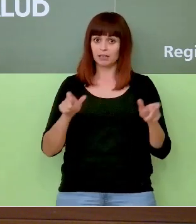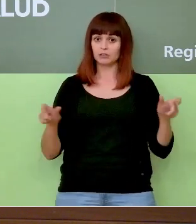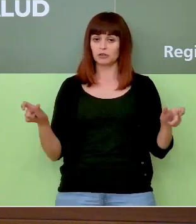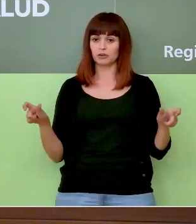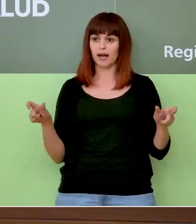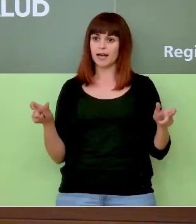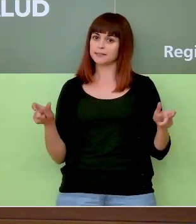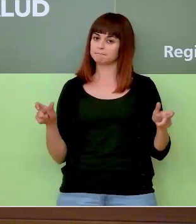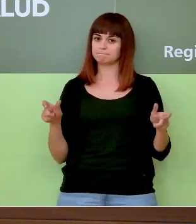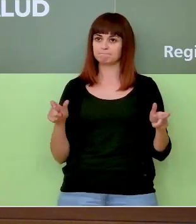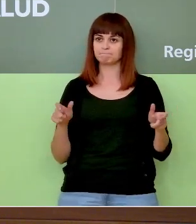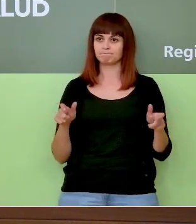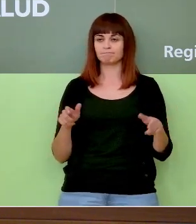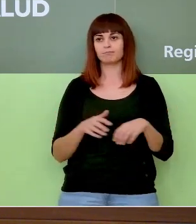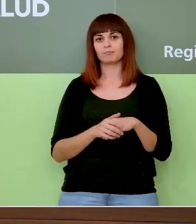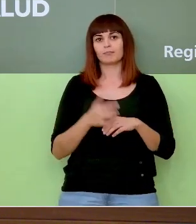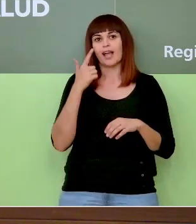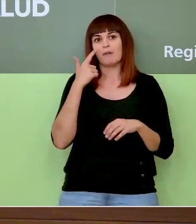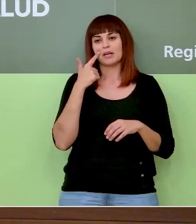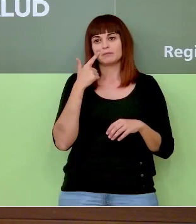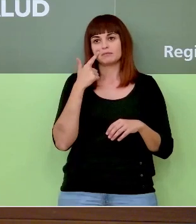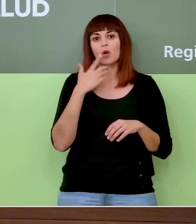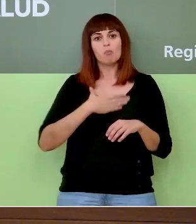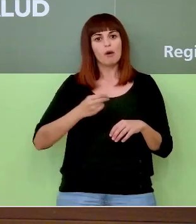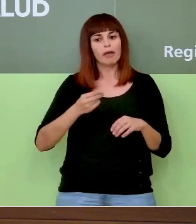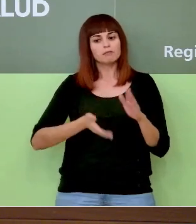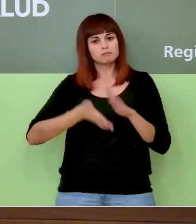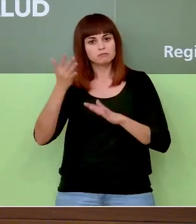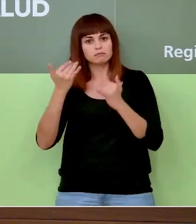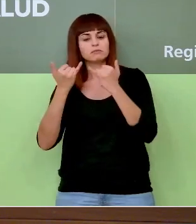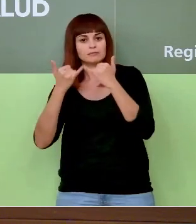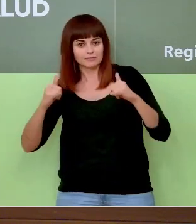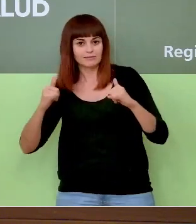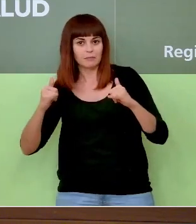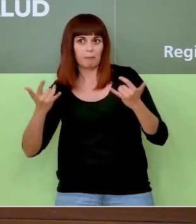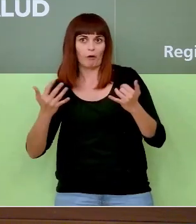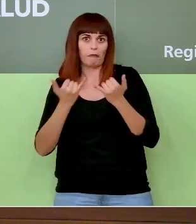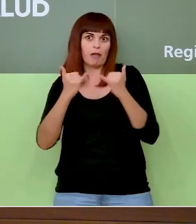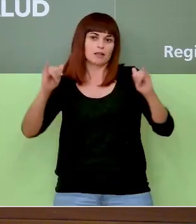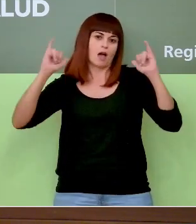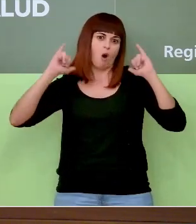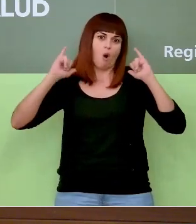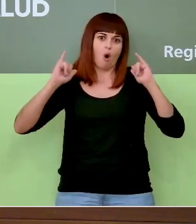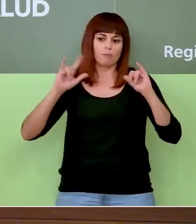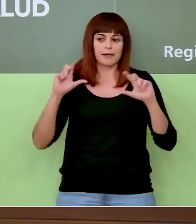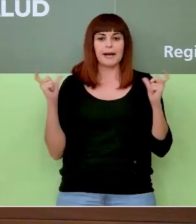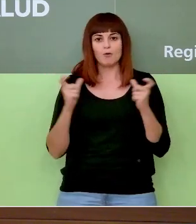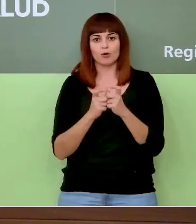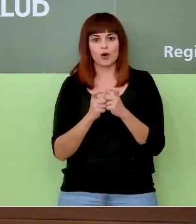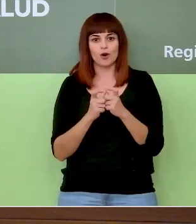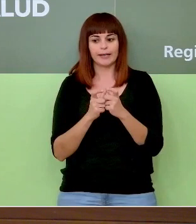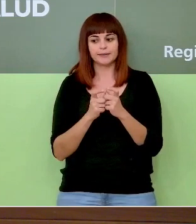sea, no recomendamos que no se, o sea, que no se puede salir, pero lo que no se debe hacer es fiestas o reuniones en las que